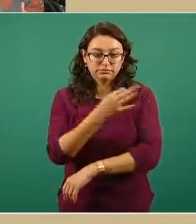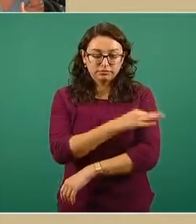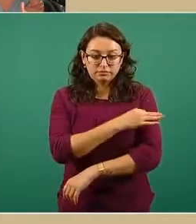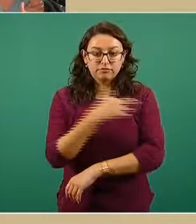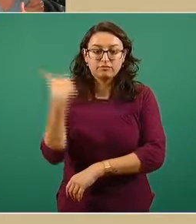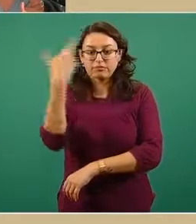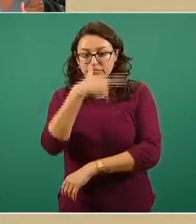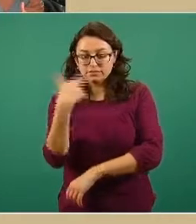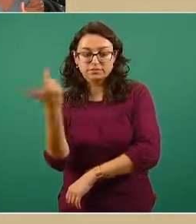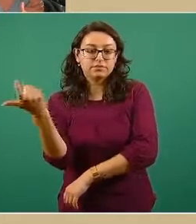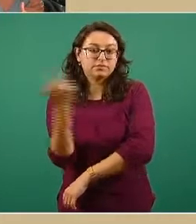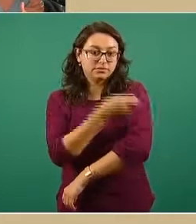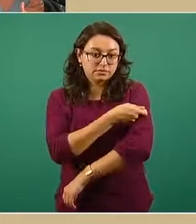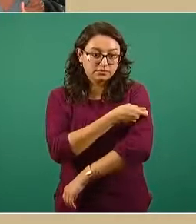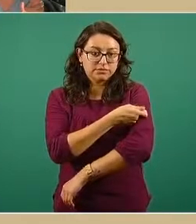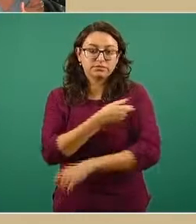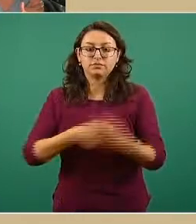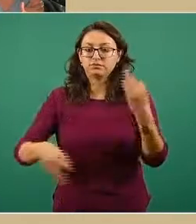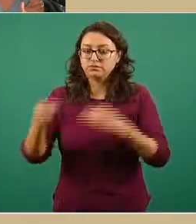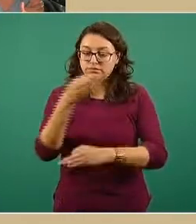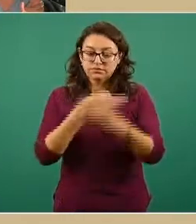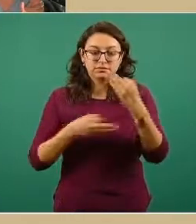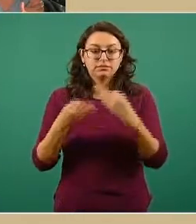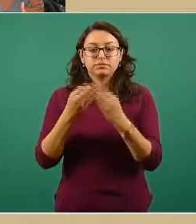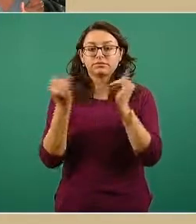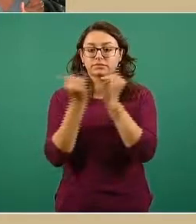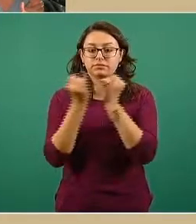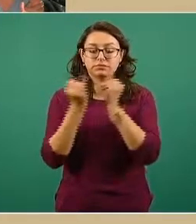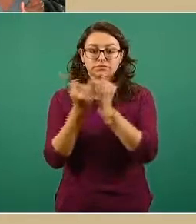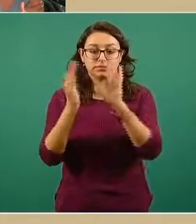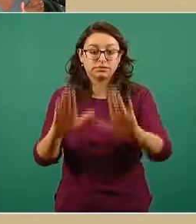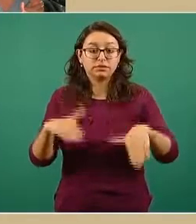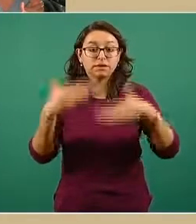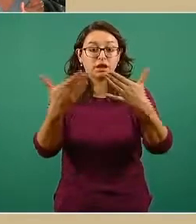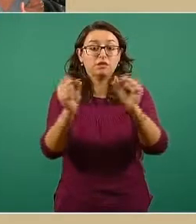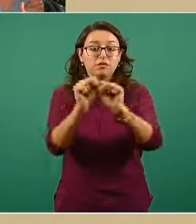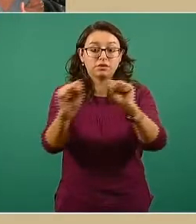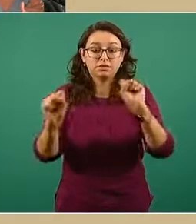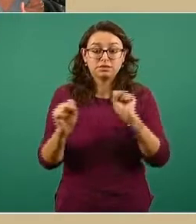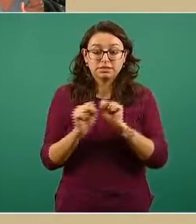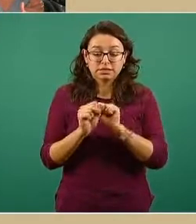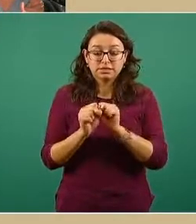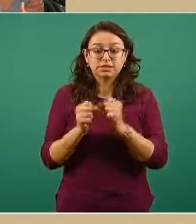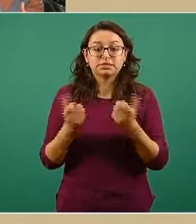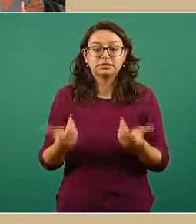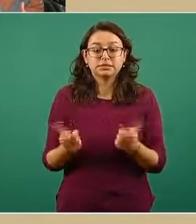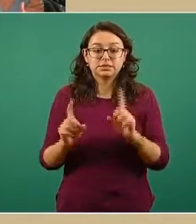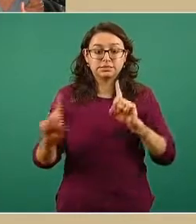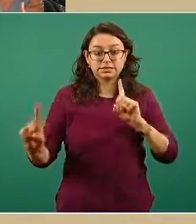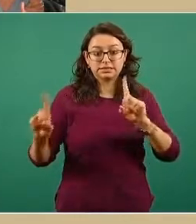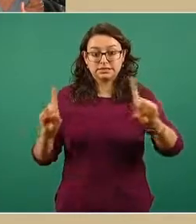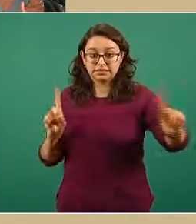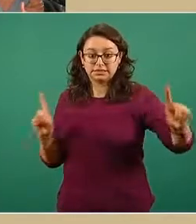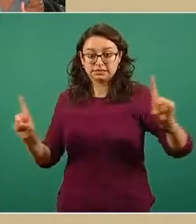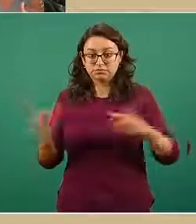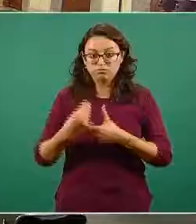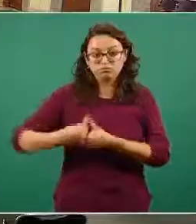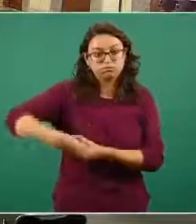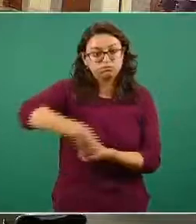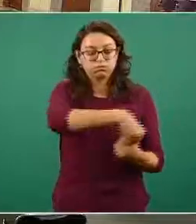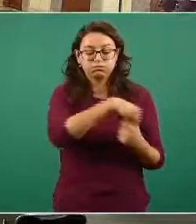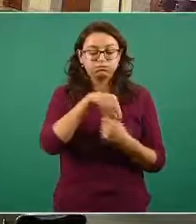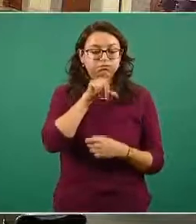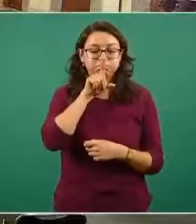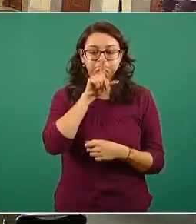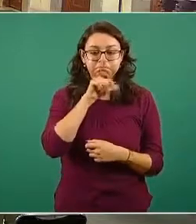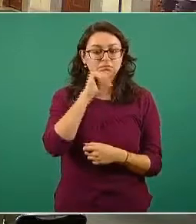se vacunan, cómo se organizan incluso en las salas de espera para que se vayan vacunando, que no haya un sobrecupo y que eso